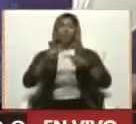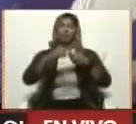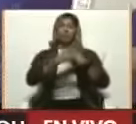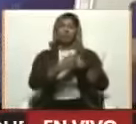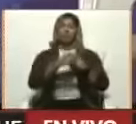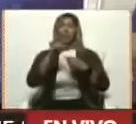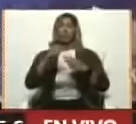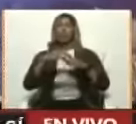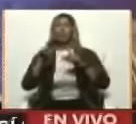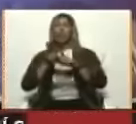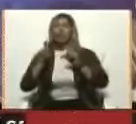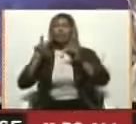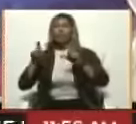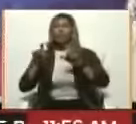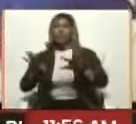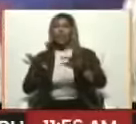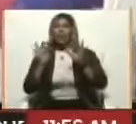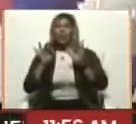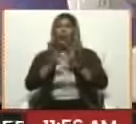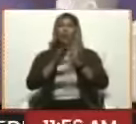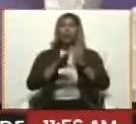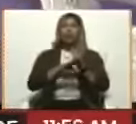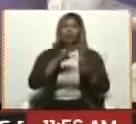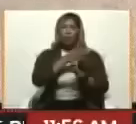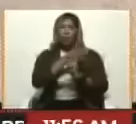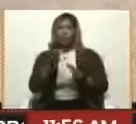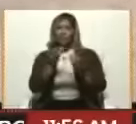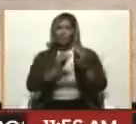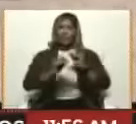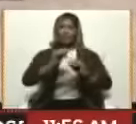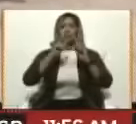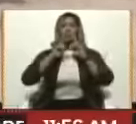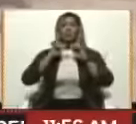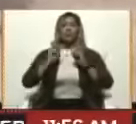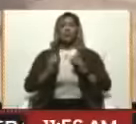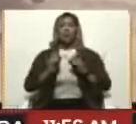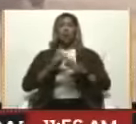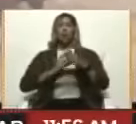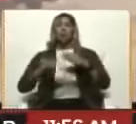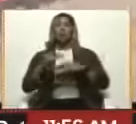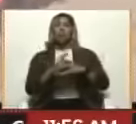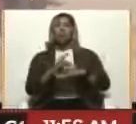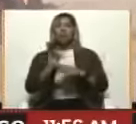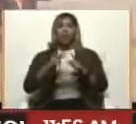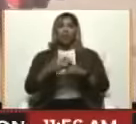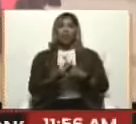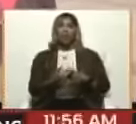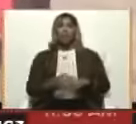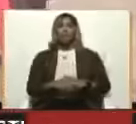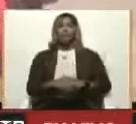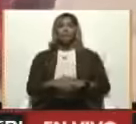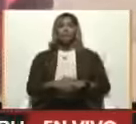mediante especializaciones, cursos de perfeccionamiento profesional, diplomados y talleres.